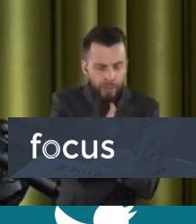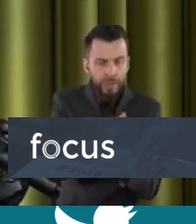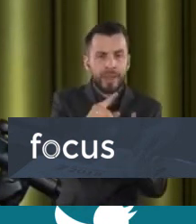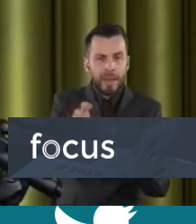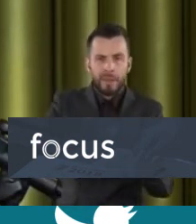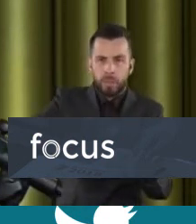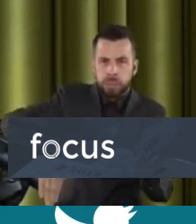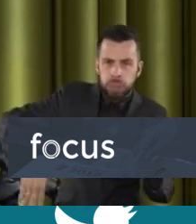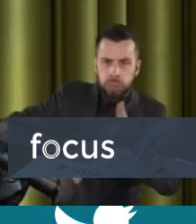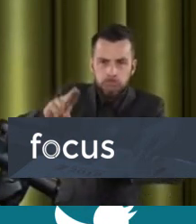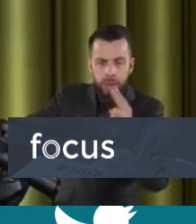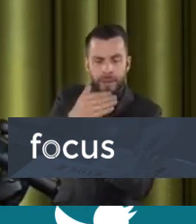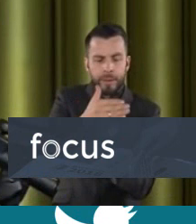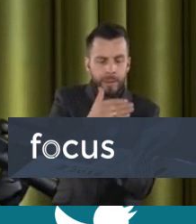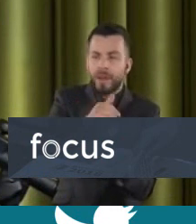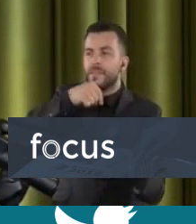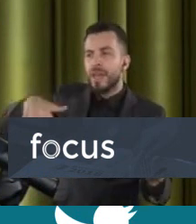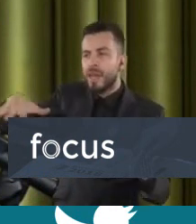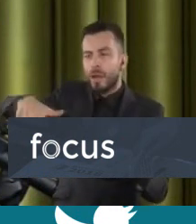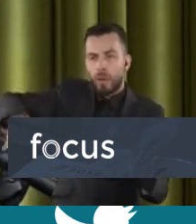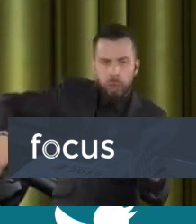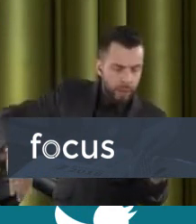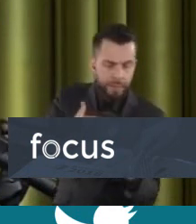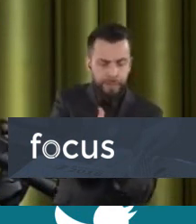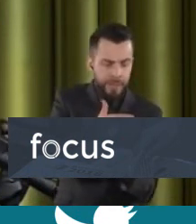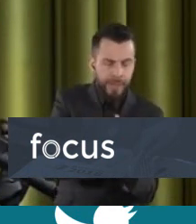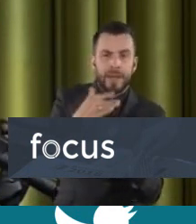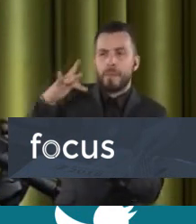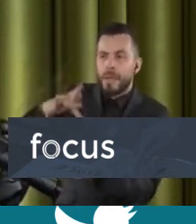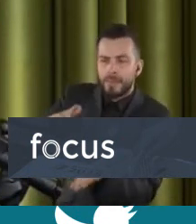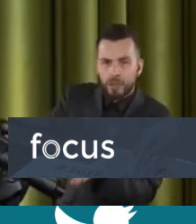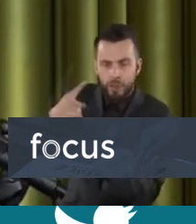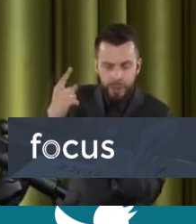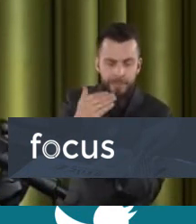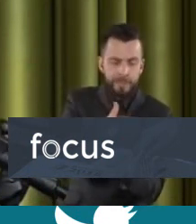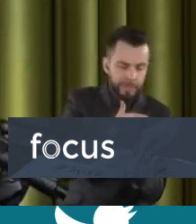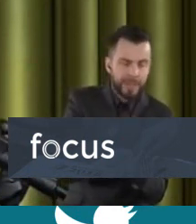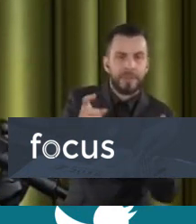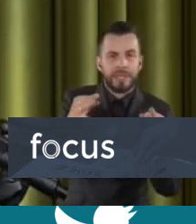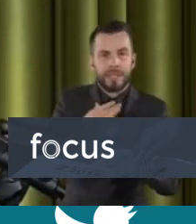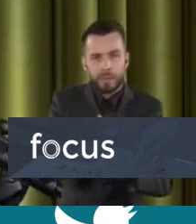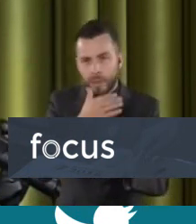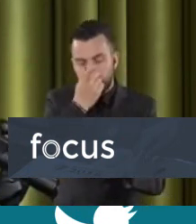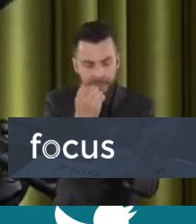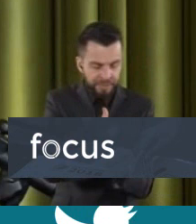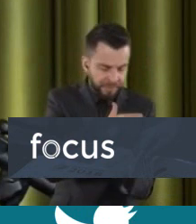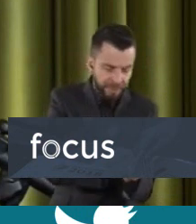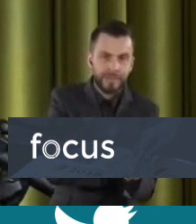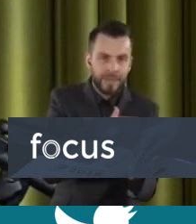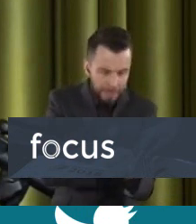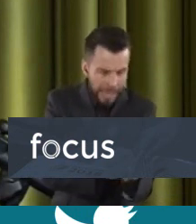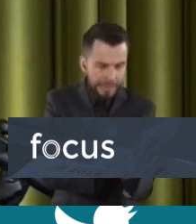del atraso en las zonas rurales, el problema de la participación política, el problema de seguridad, sobre todo en esas